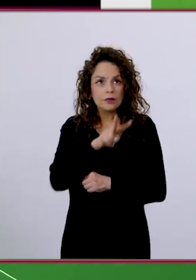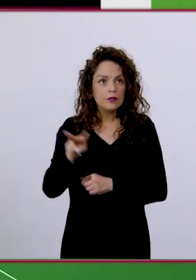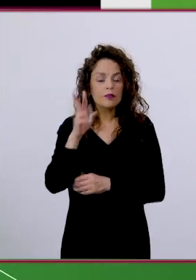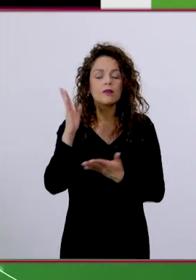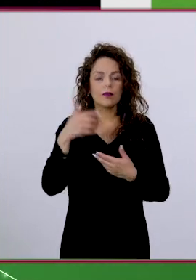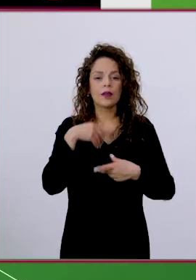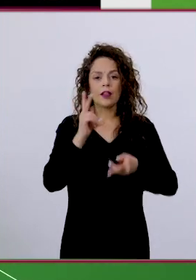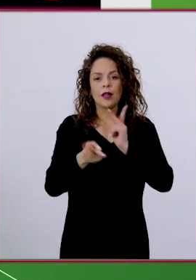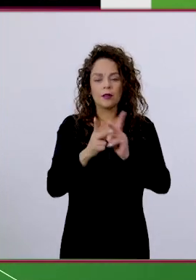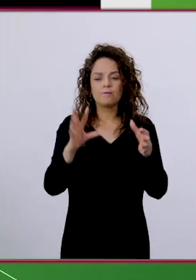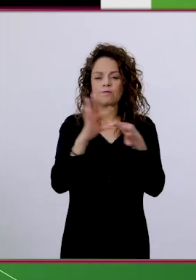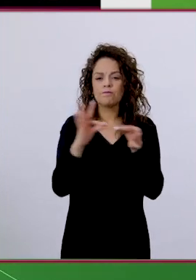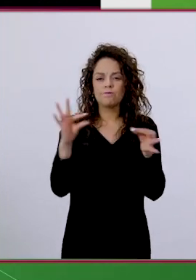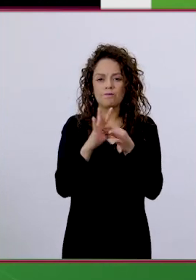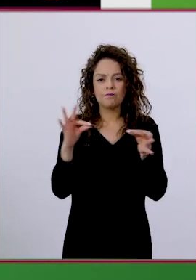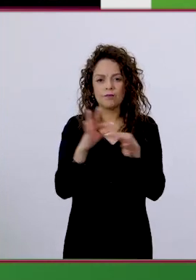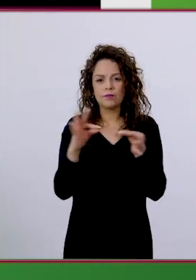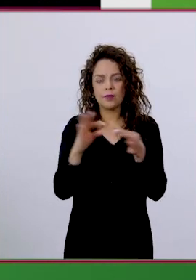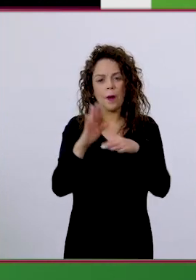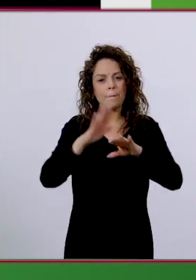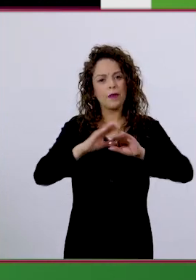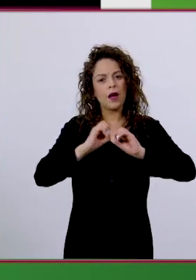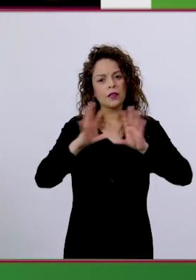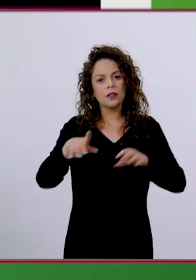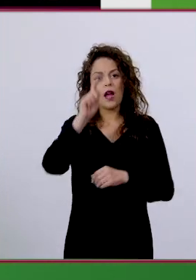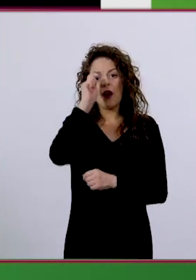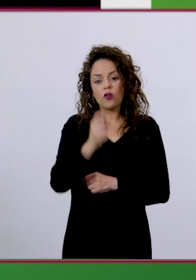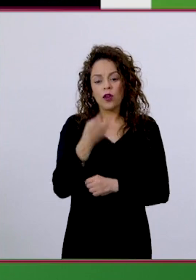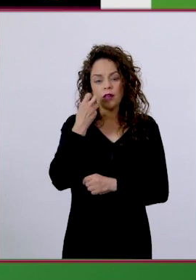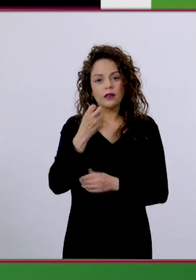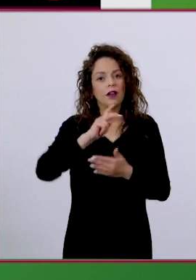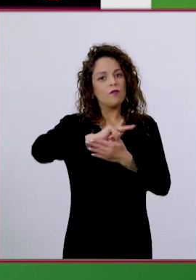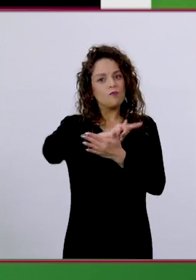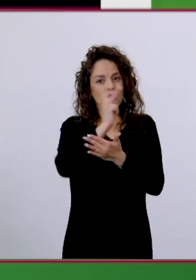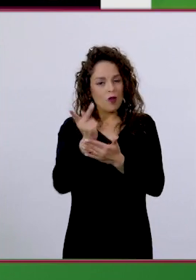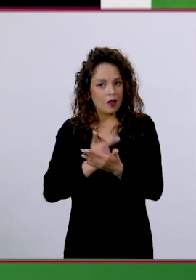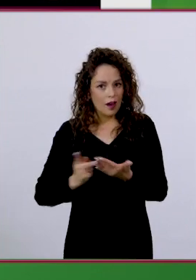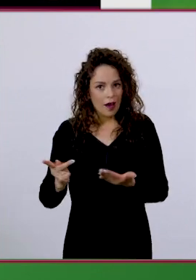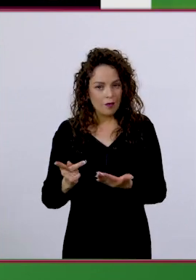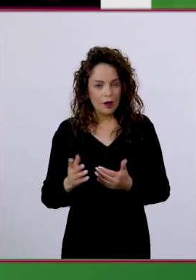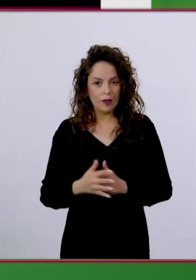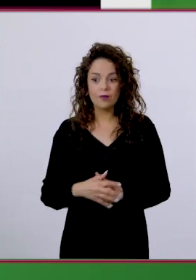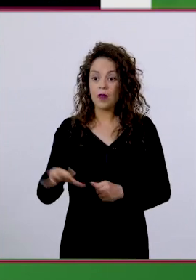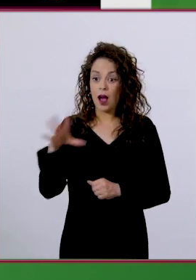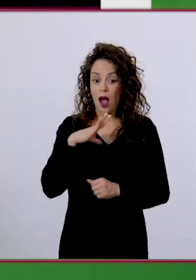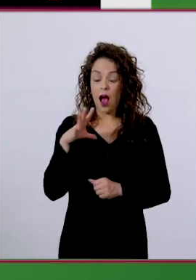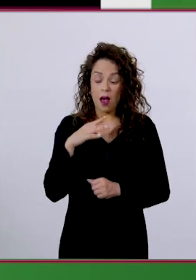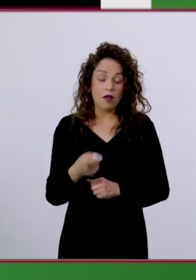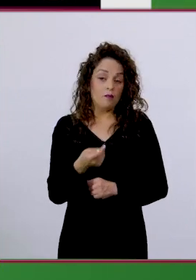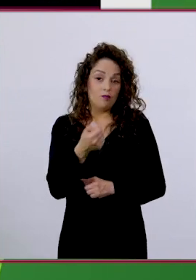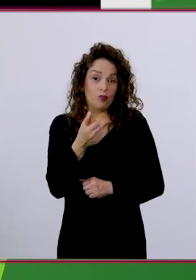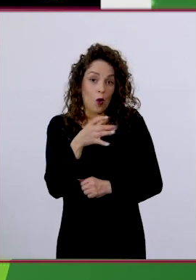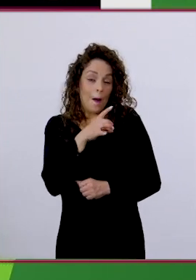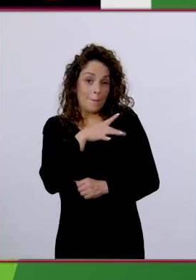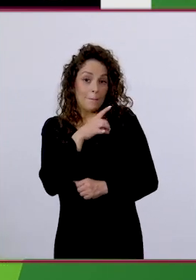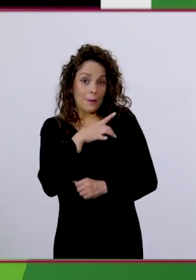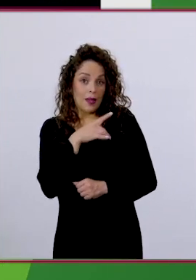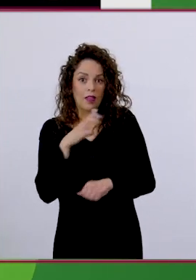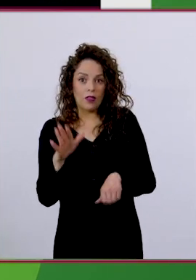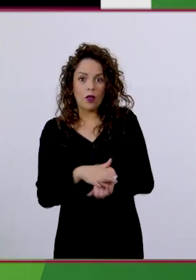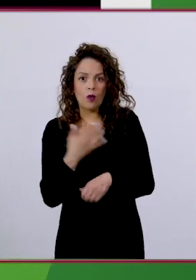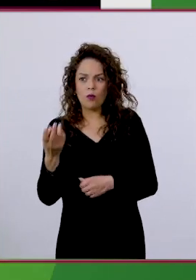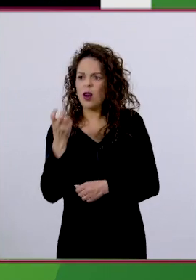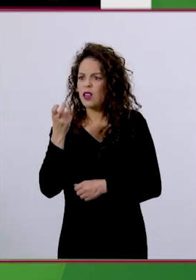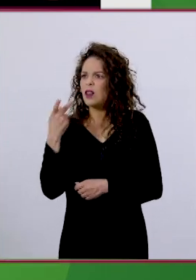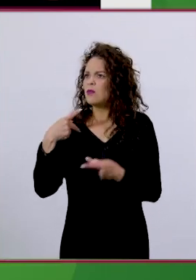primer acercamiento de explicarles de qué se trata el programa y demás. Hay un poco de temor, ¿no? En primera, el saber quiénes son